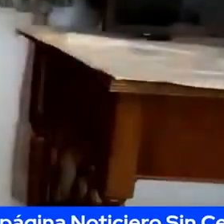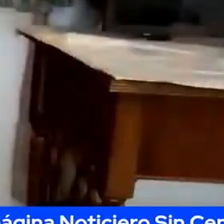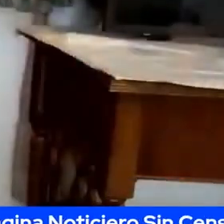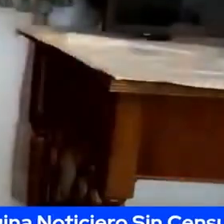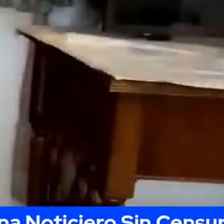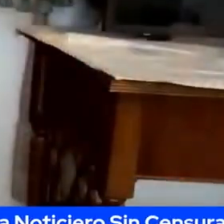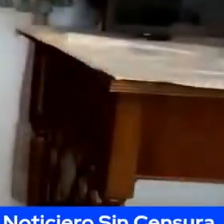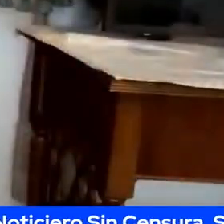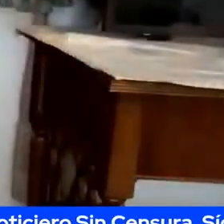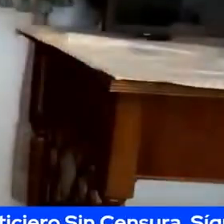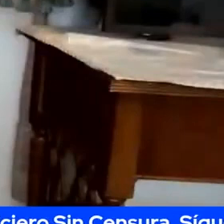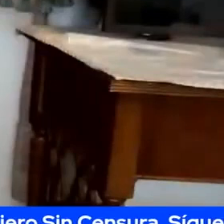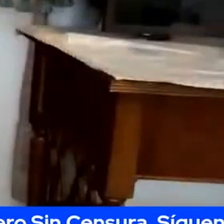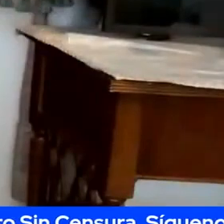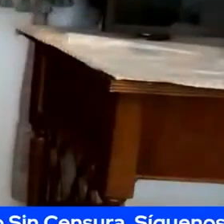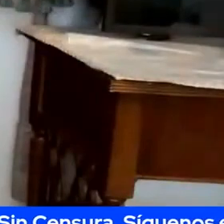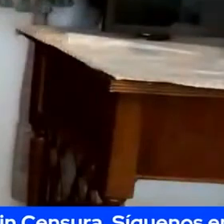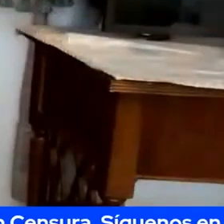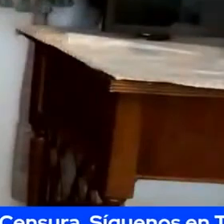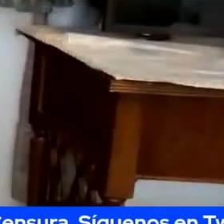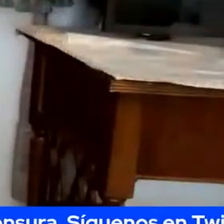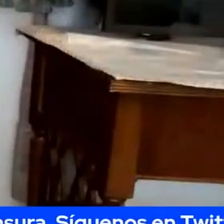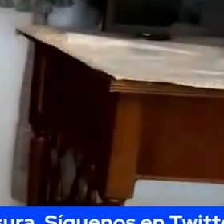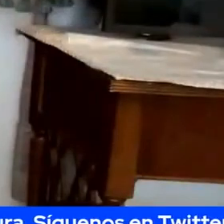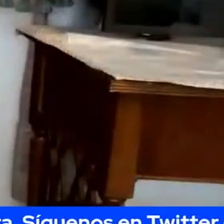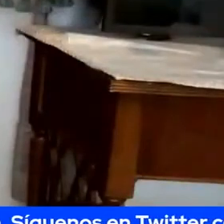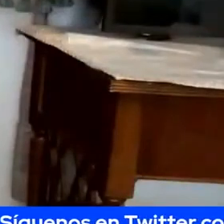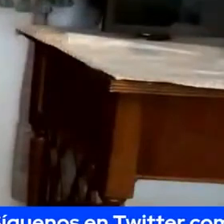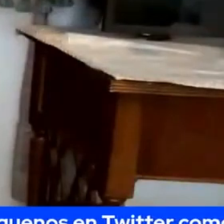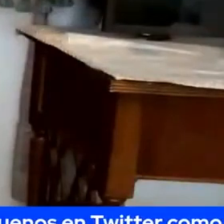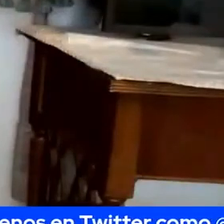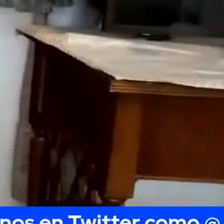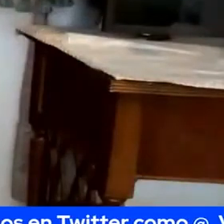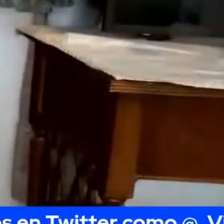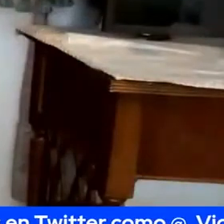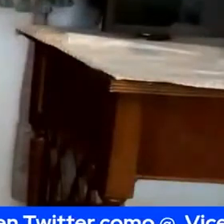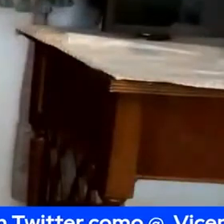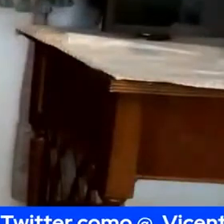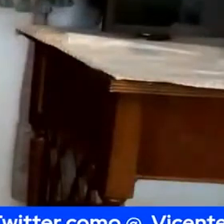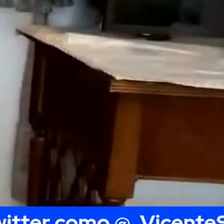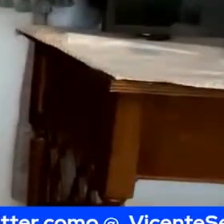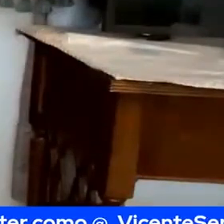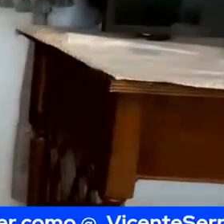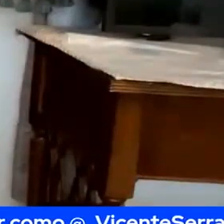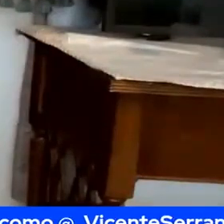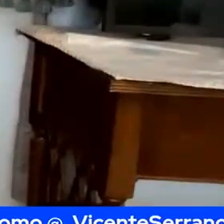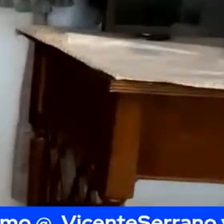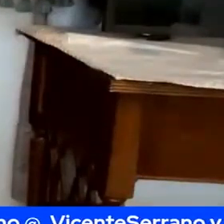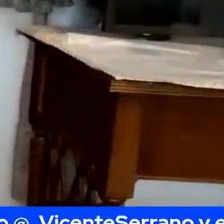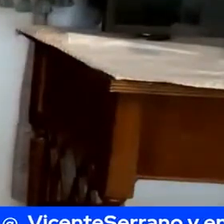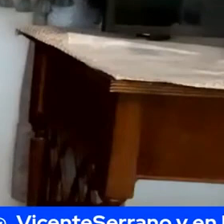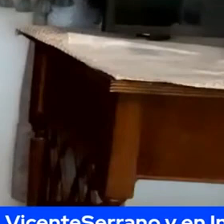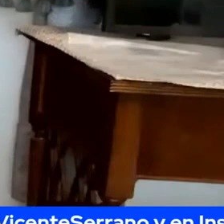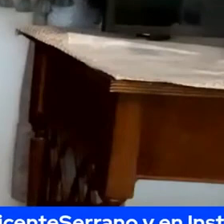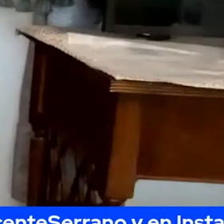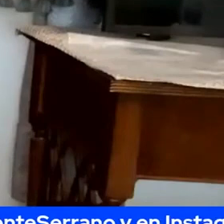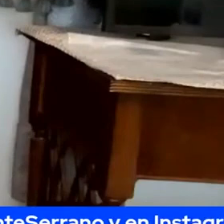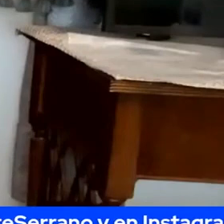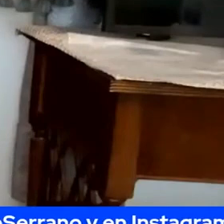loco, pero así percibo a estos personajes que